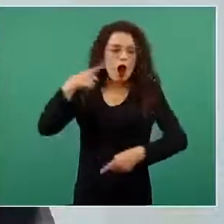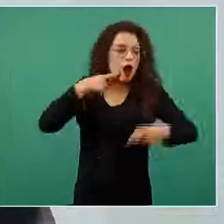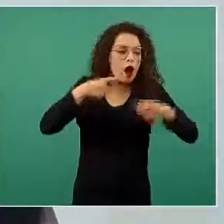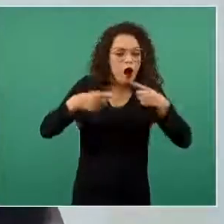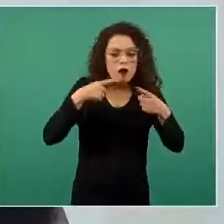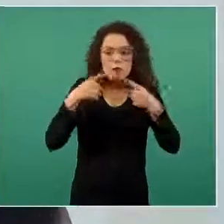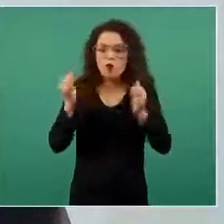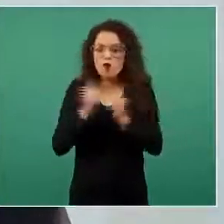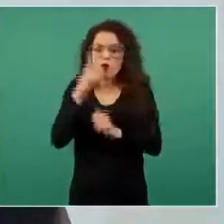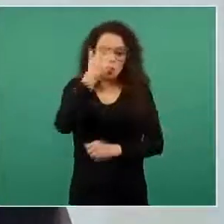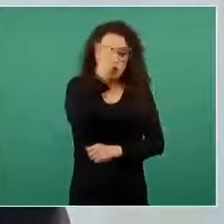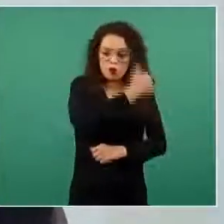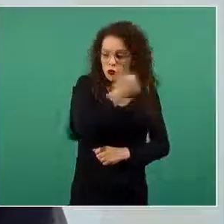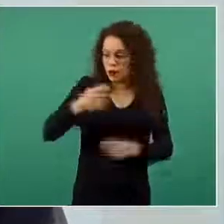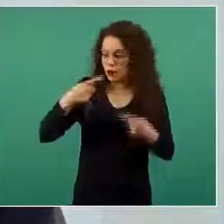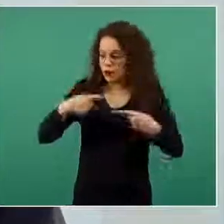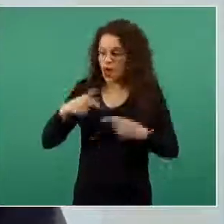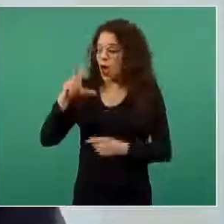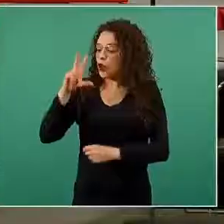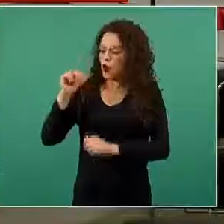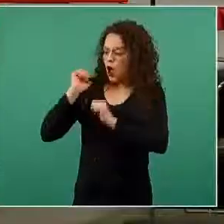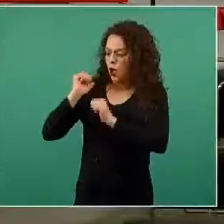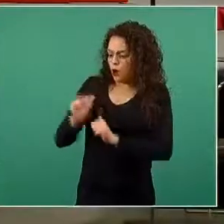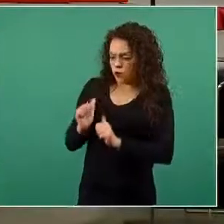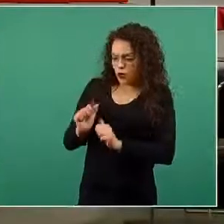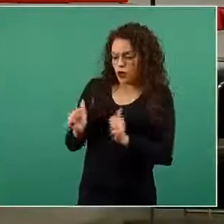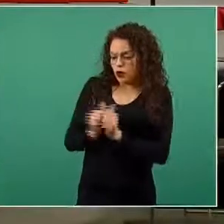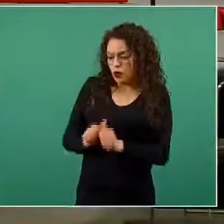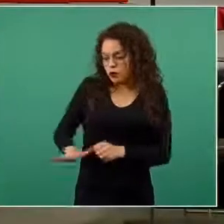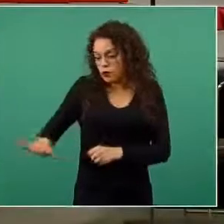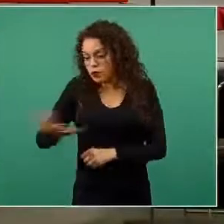uno, no de autoridad hacia población, sino más bien,